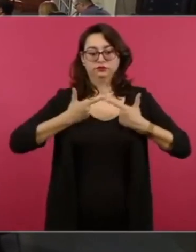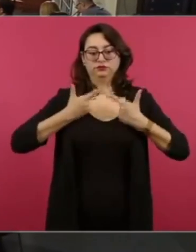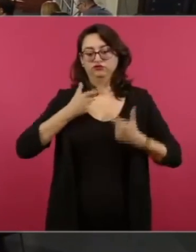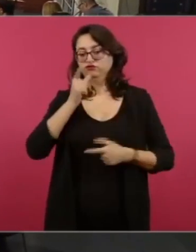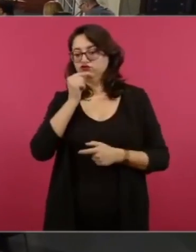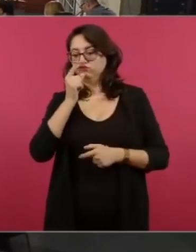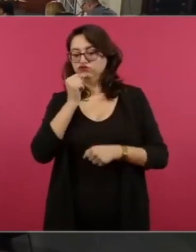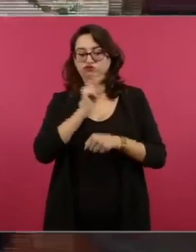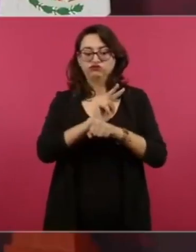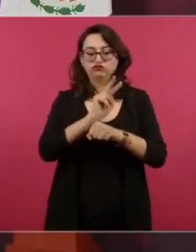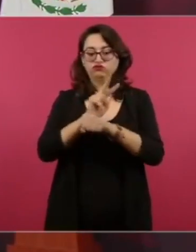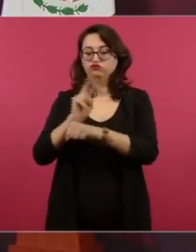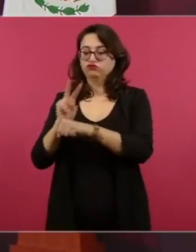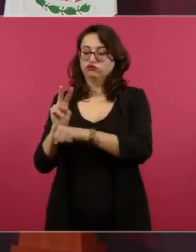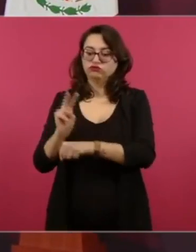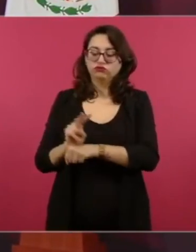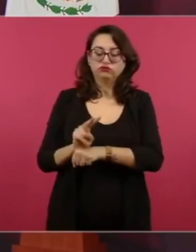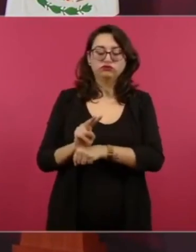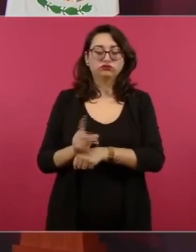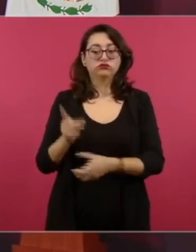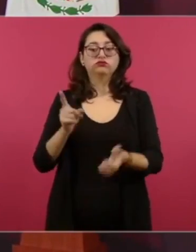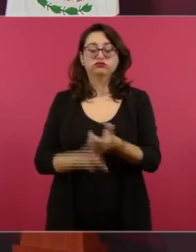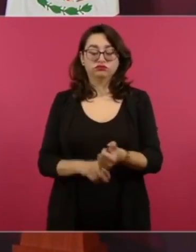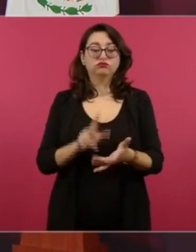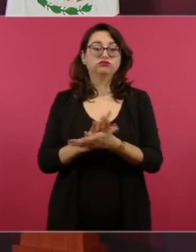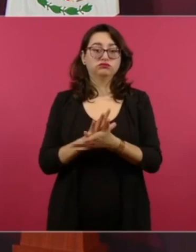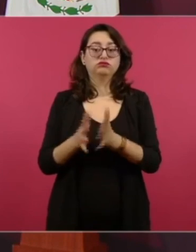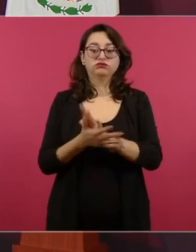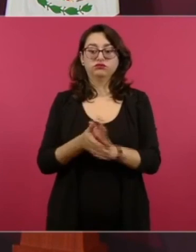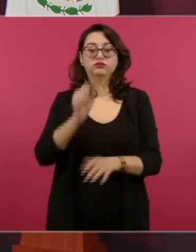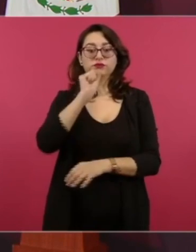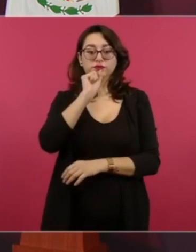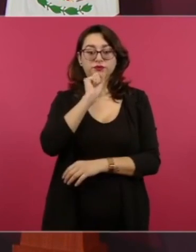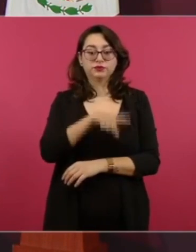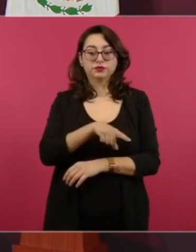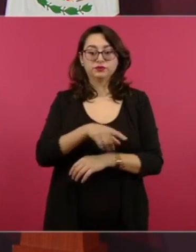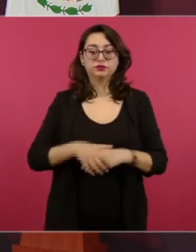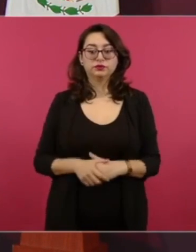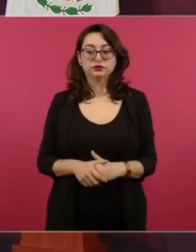supuestamente encargadas del combate al narcotráfico.